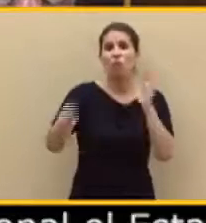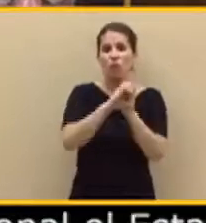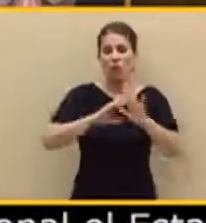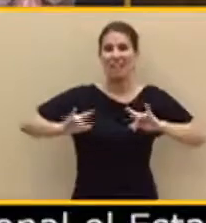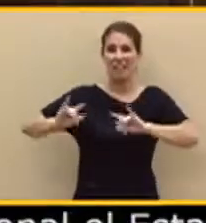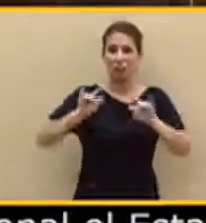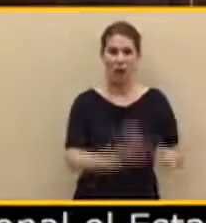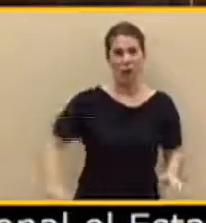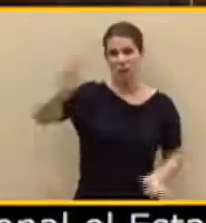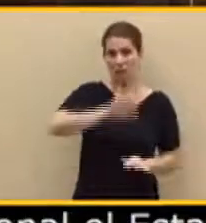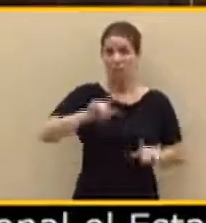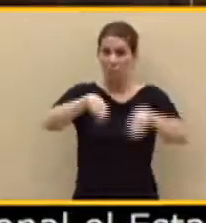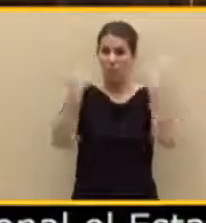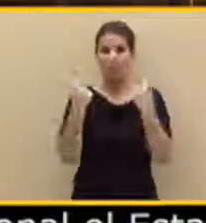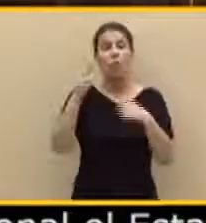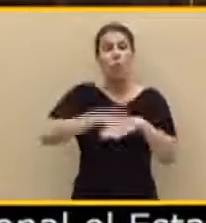país.